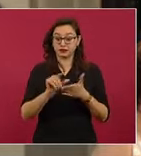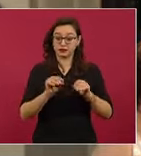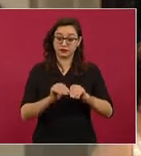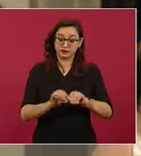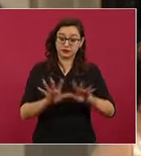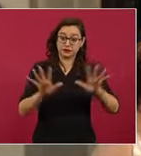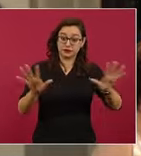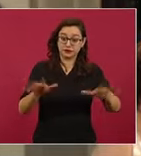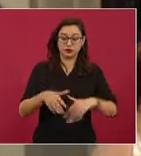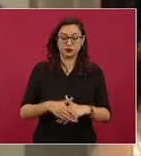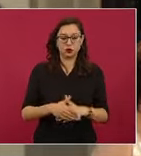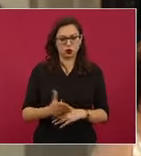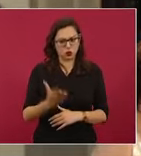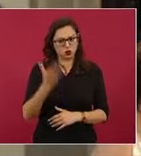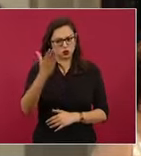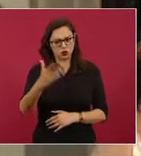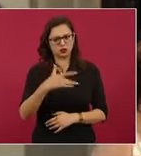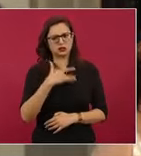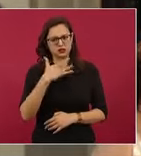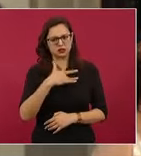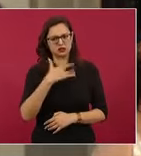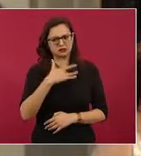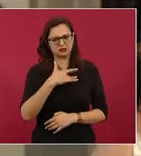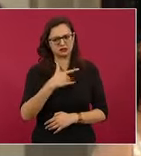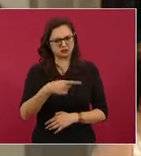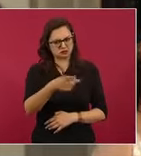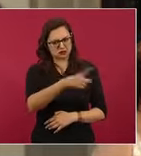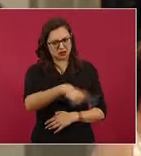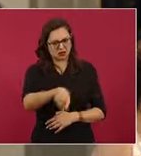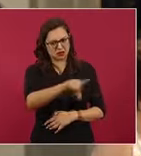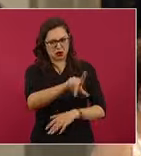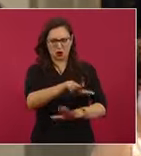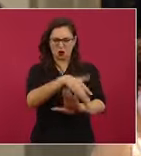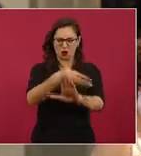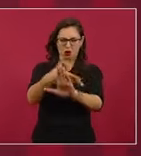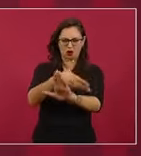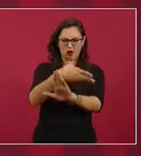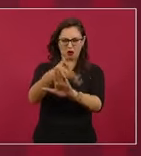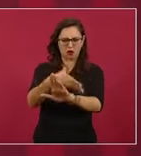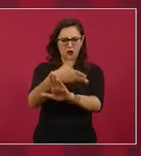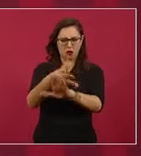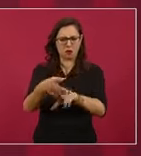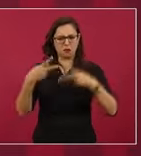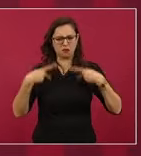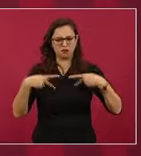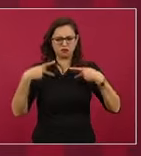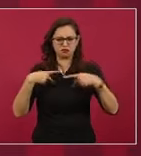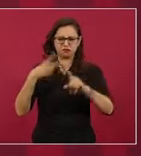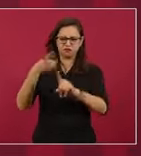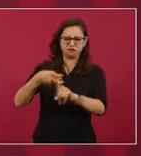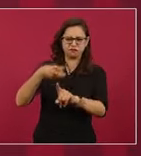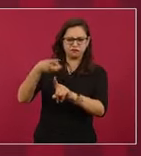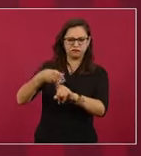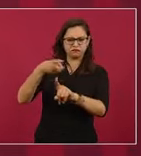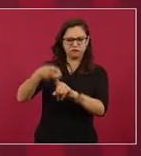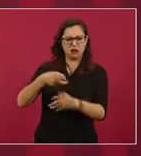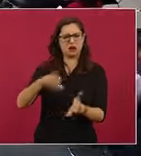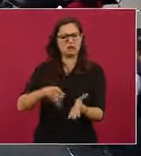preguntarle: ¿usted estaría de acuerdo en que los opositores a su gobierno, más bien dicho, las personas que critican